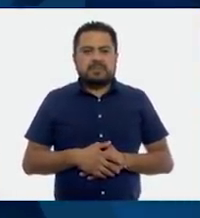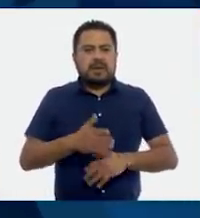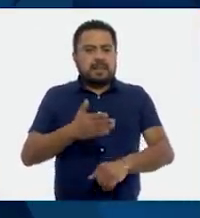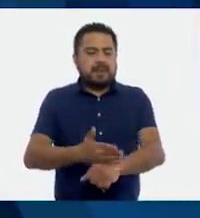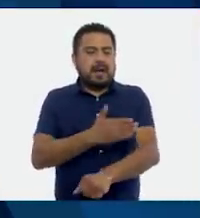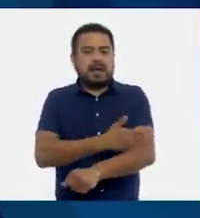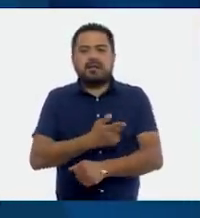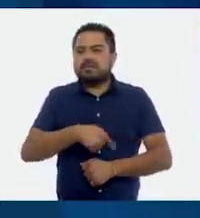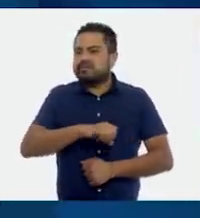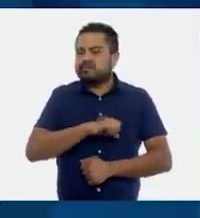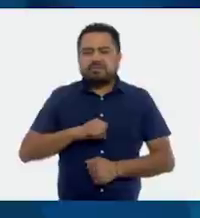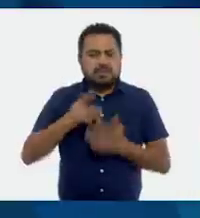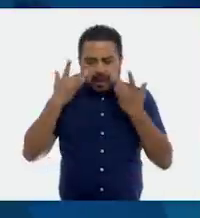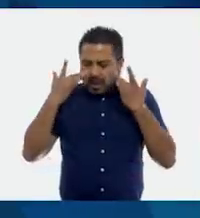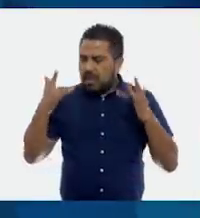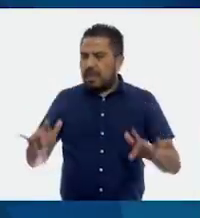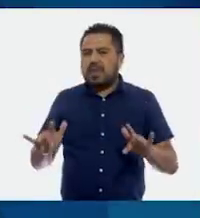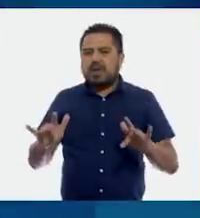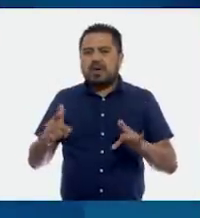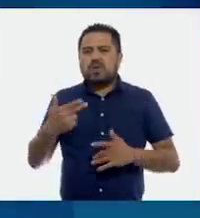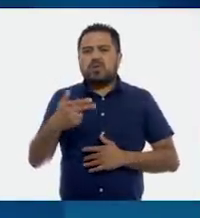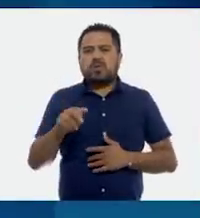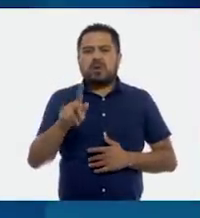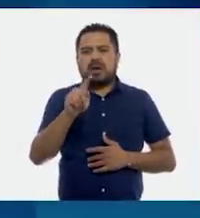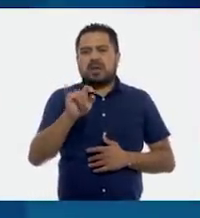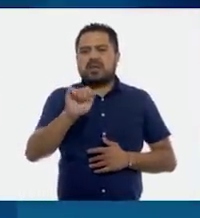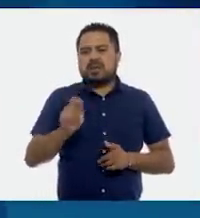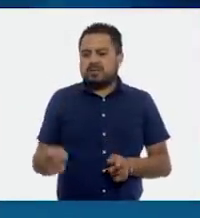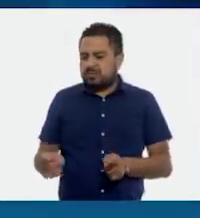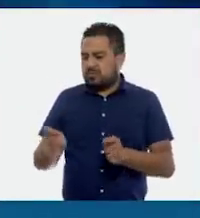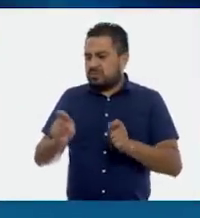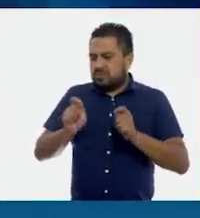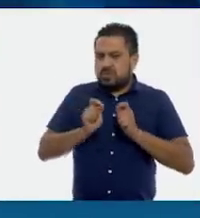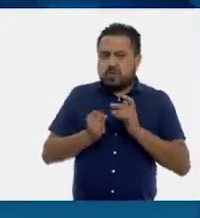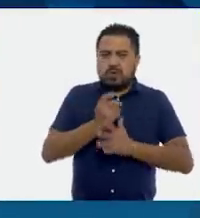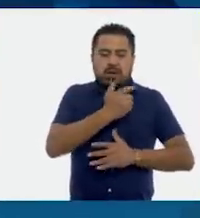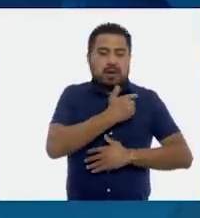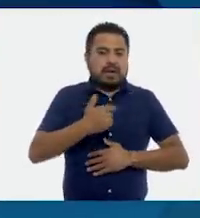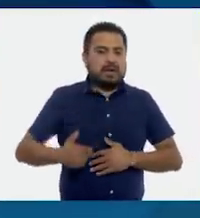Madero fue obligado a renunciar y Huerta ocupó la presidencia. La decena